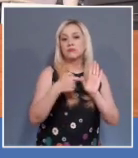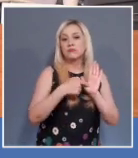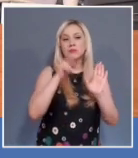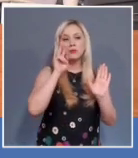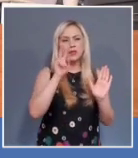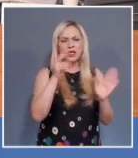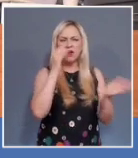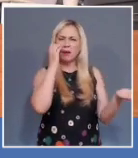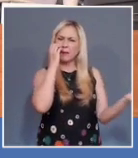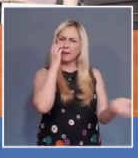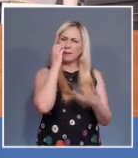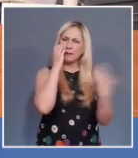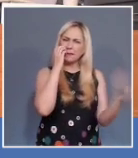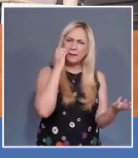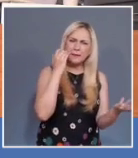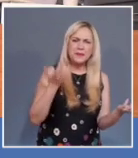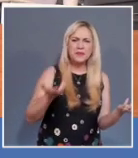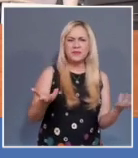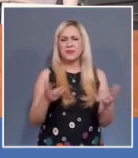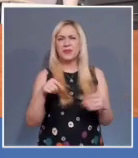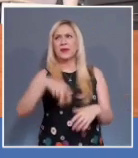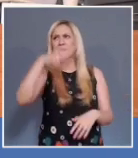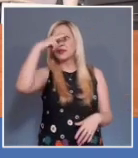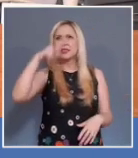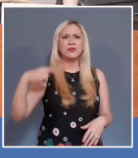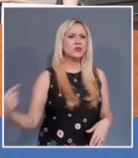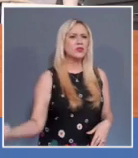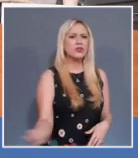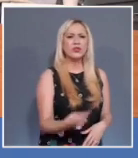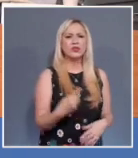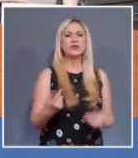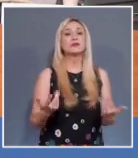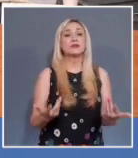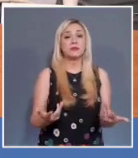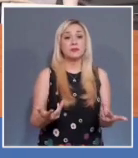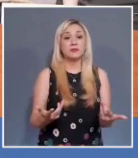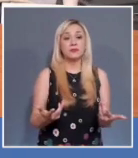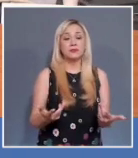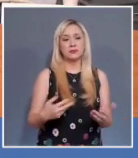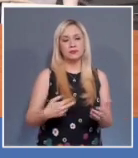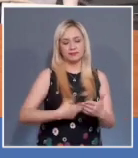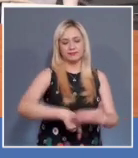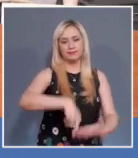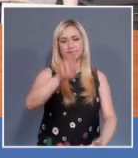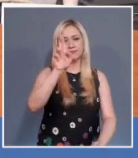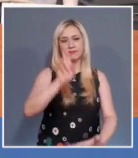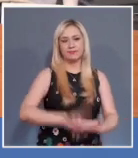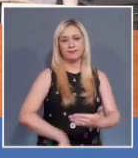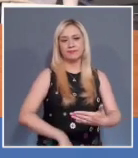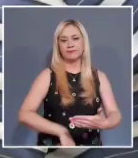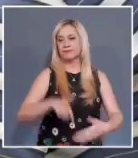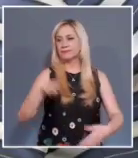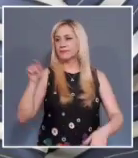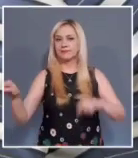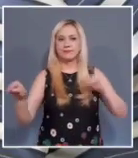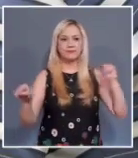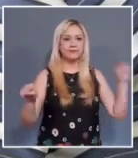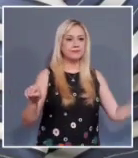el que vivimos en México son justamente los acuerdos de las autoridades administrativas